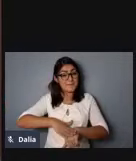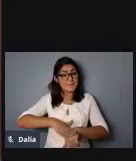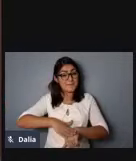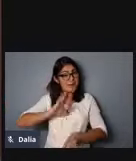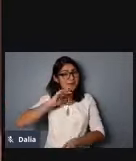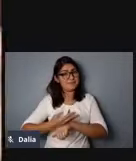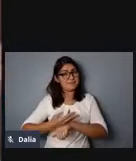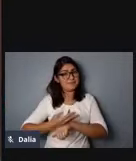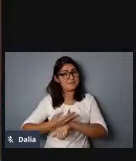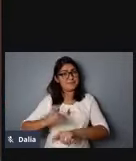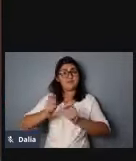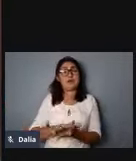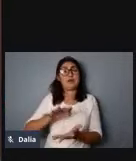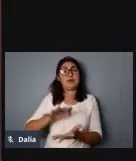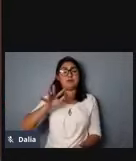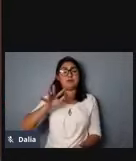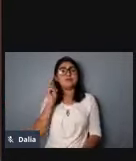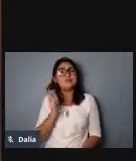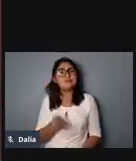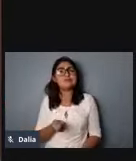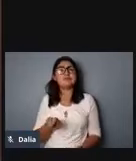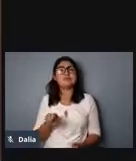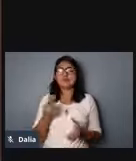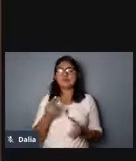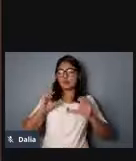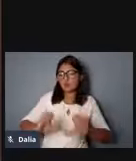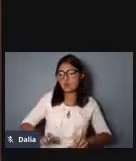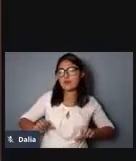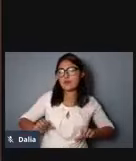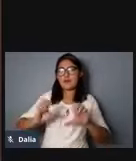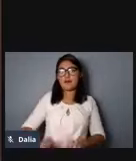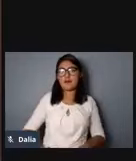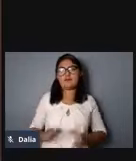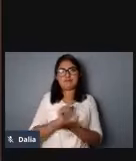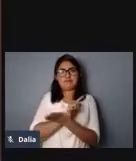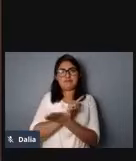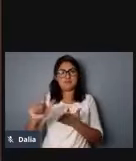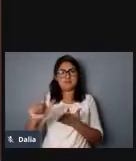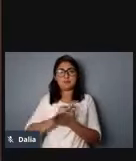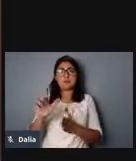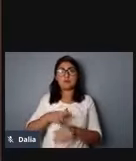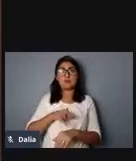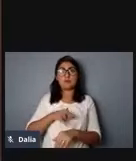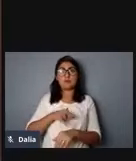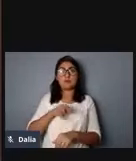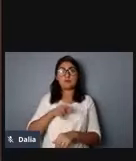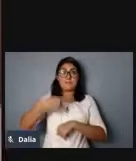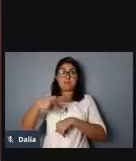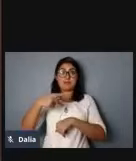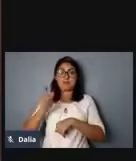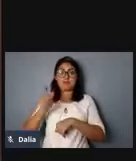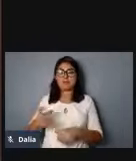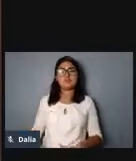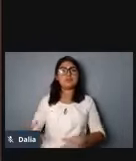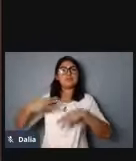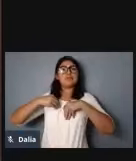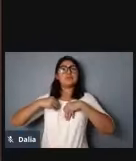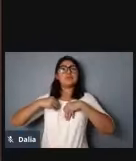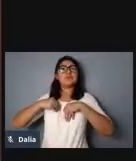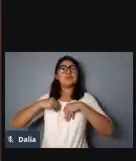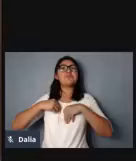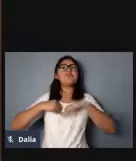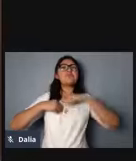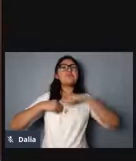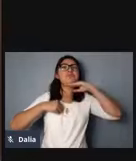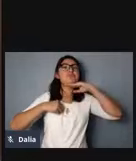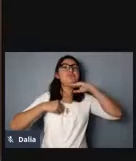ser transmisores asintomáticos para las personas adultas mayores, eso ya se sabe